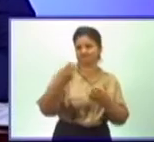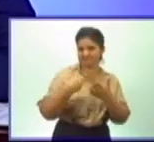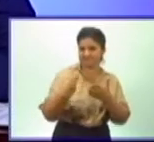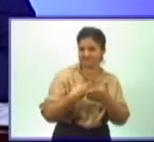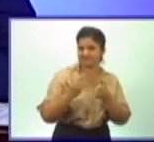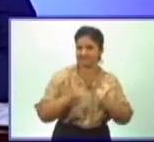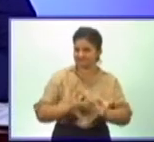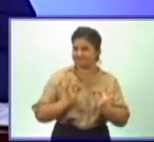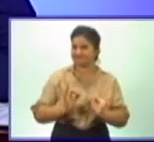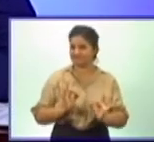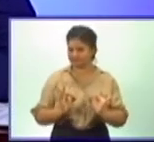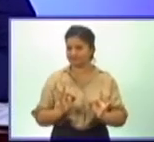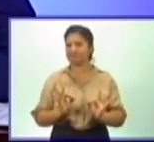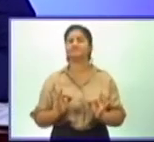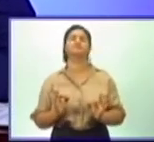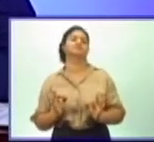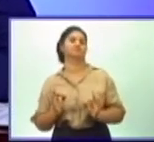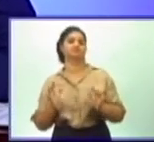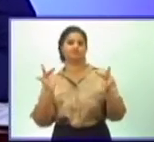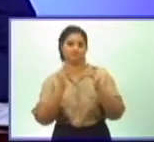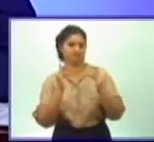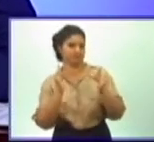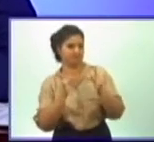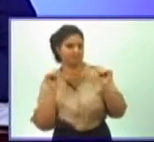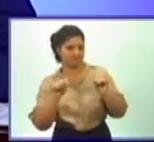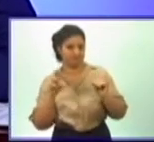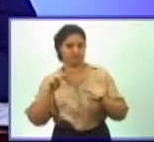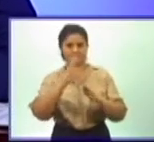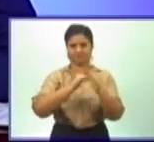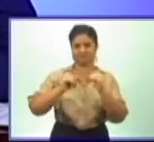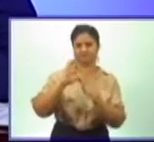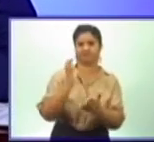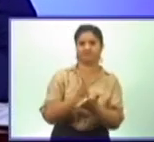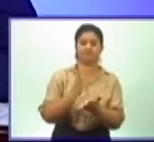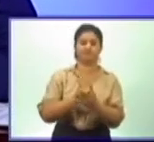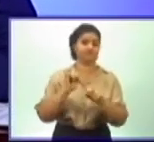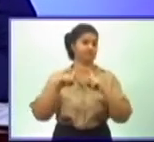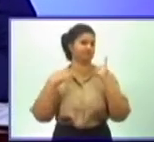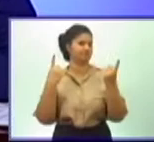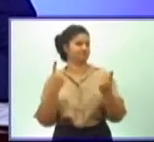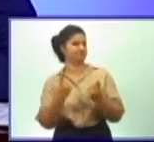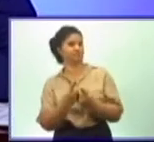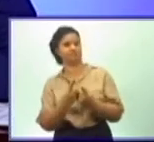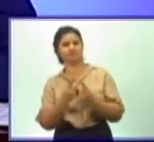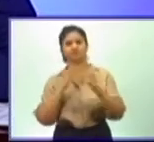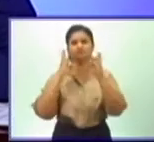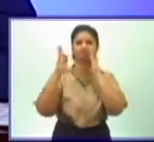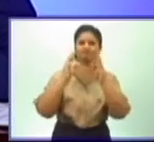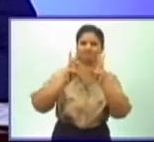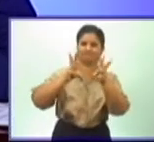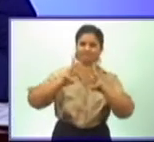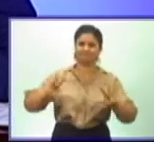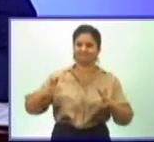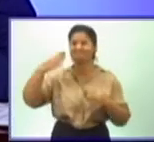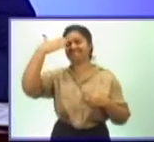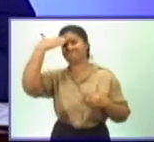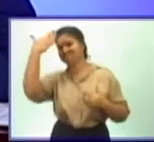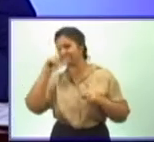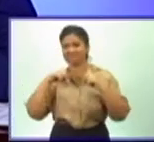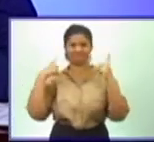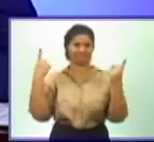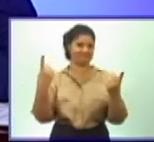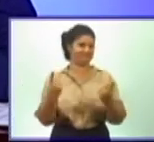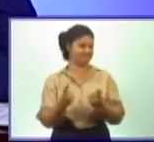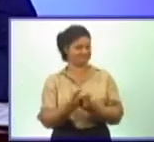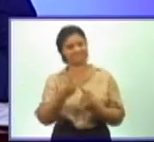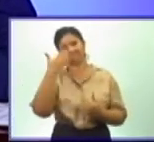canal educativo, al correo del ministerio, en fin, por las redes sociales para transmitirnos